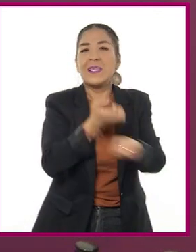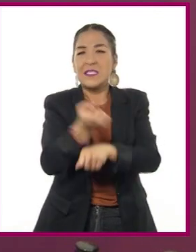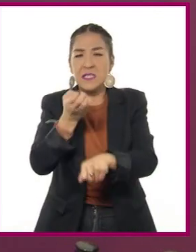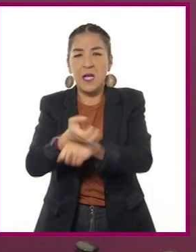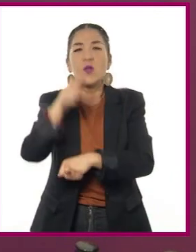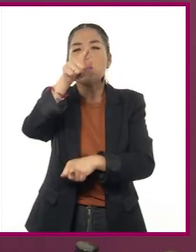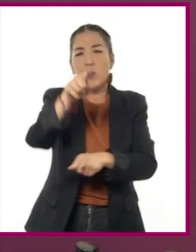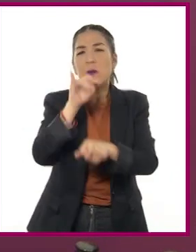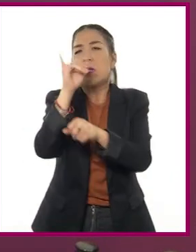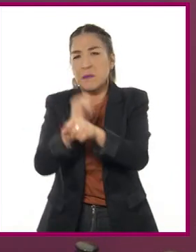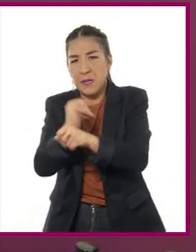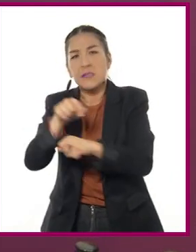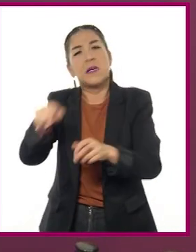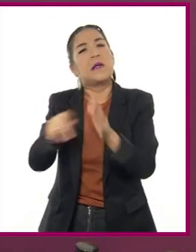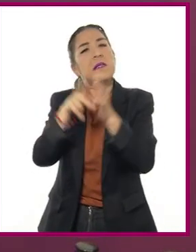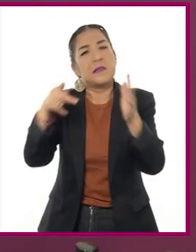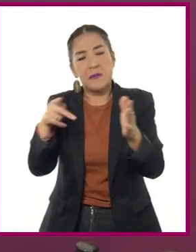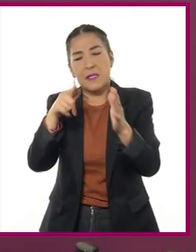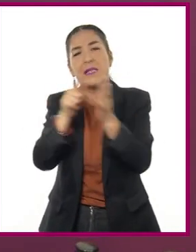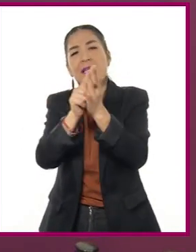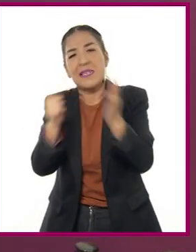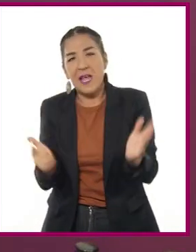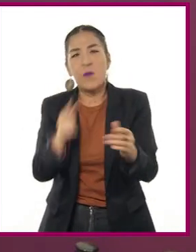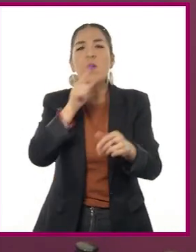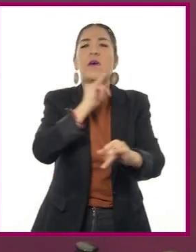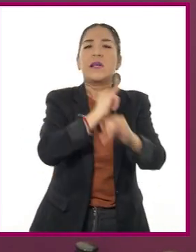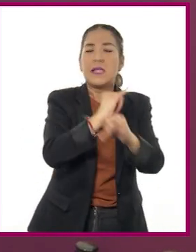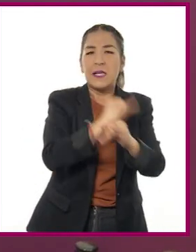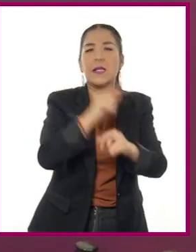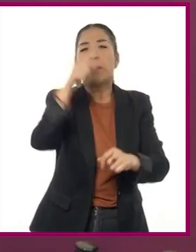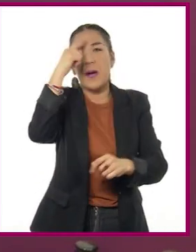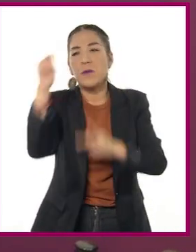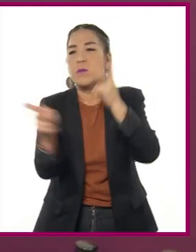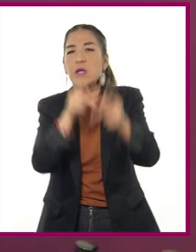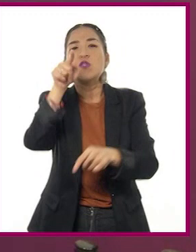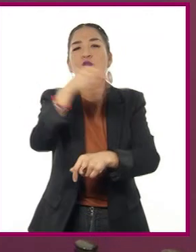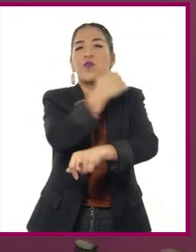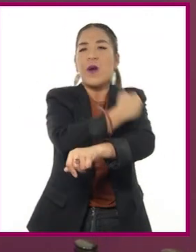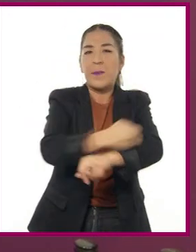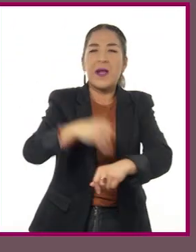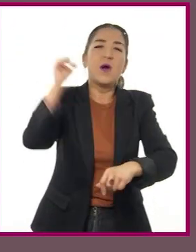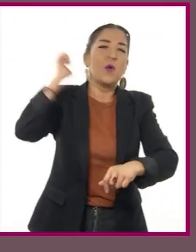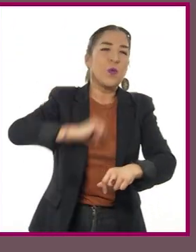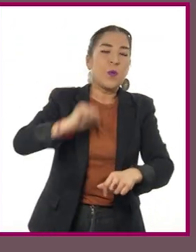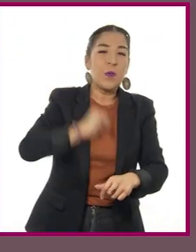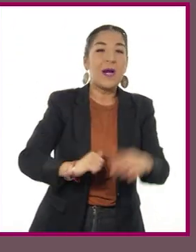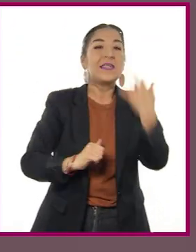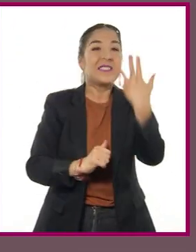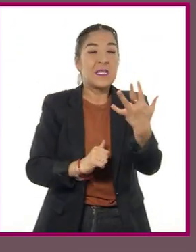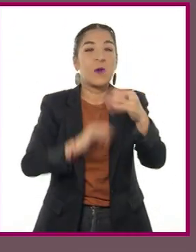que tengan a la mano y a sus familiares para obtener la información solicitada.